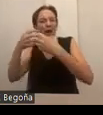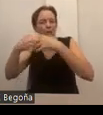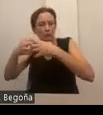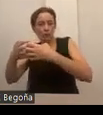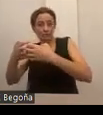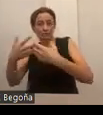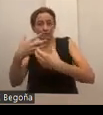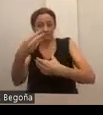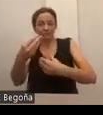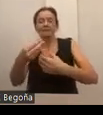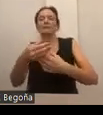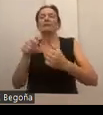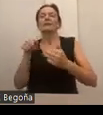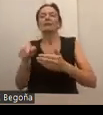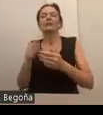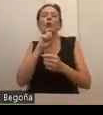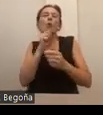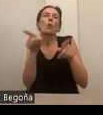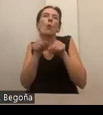la glucosa entrar en la célula.